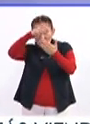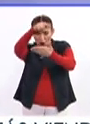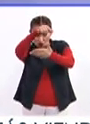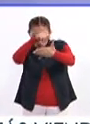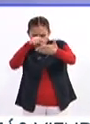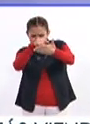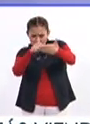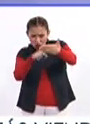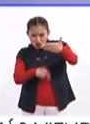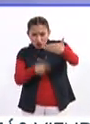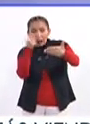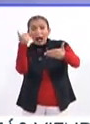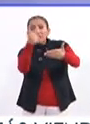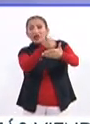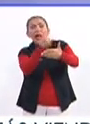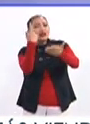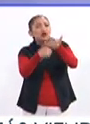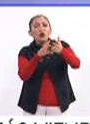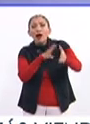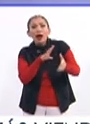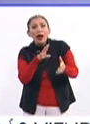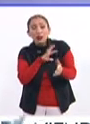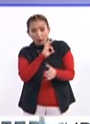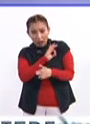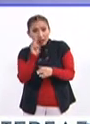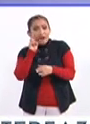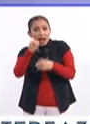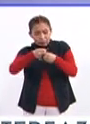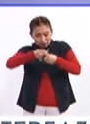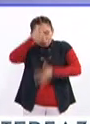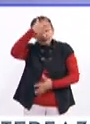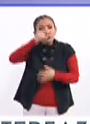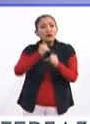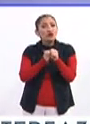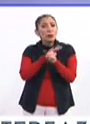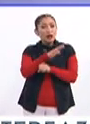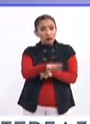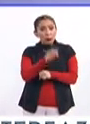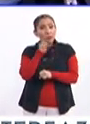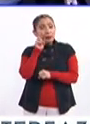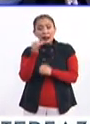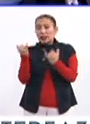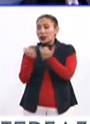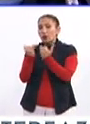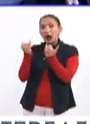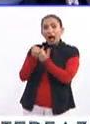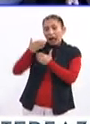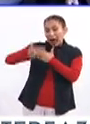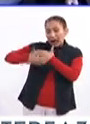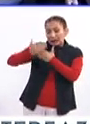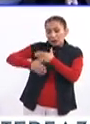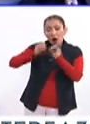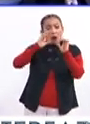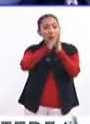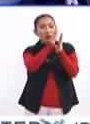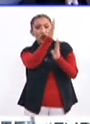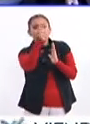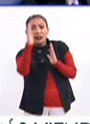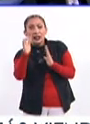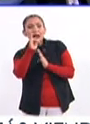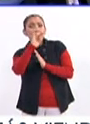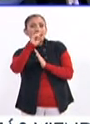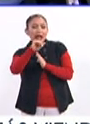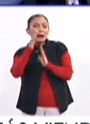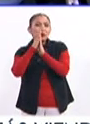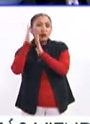región y qué tiene cada museo. Claro. Y la gente puede acceder a esta información y lo mismo pasa en archivos o en bibliotecas,